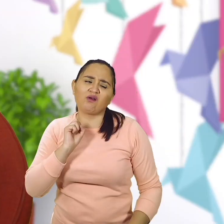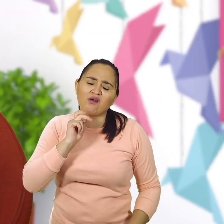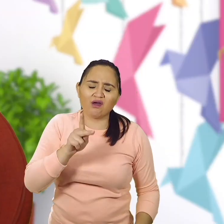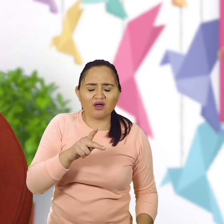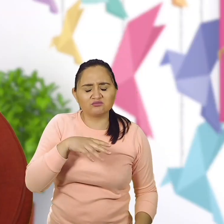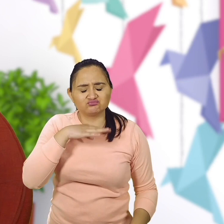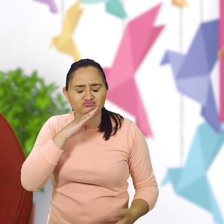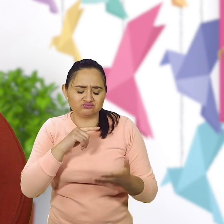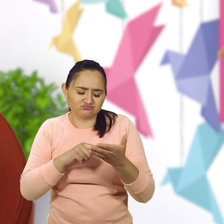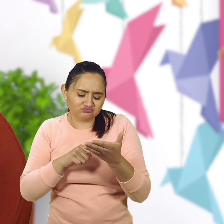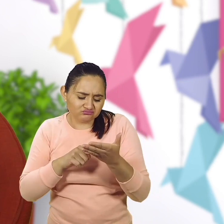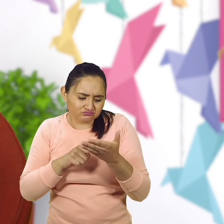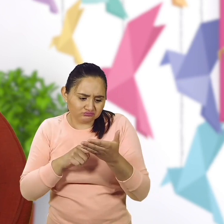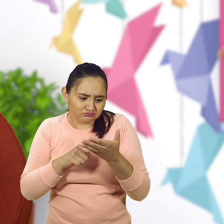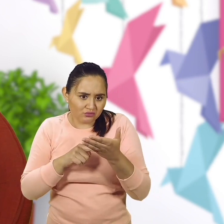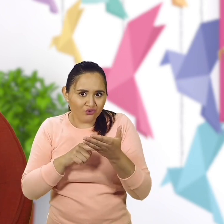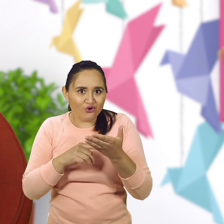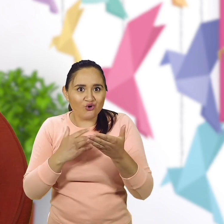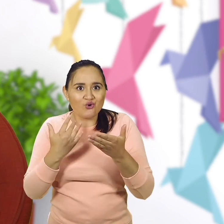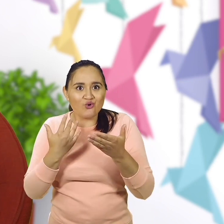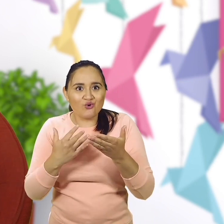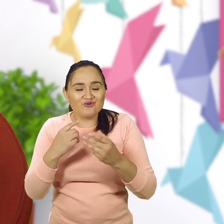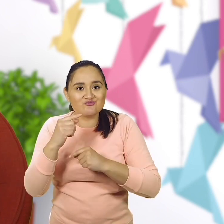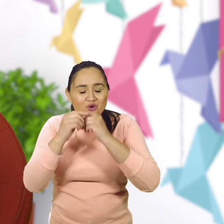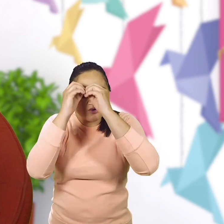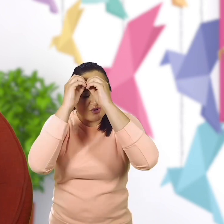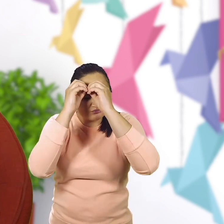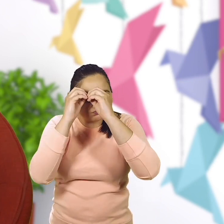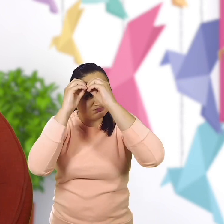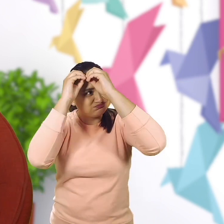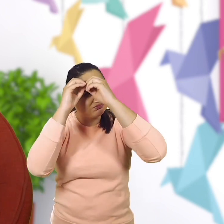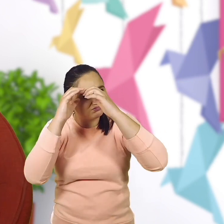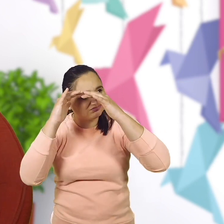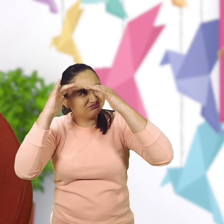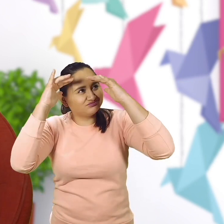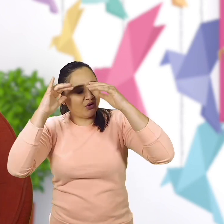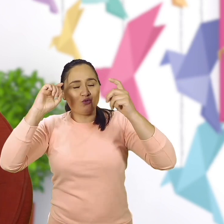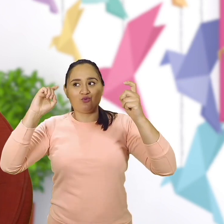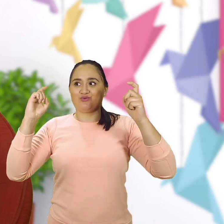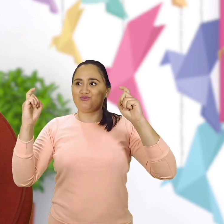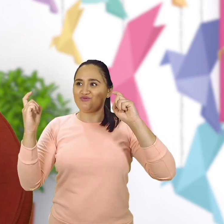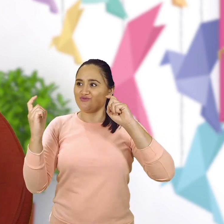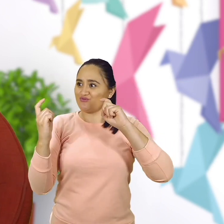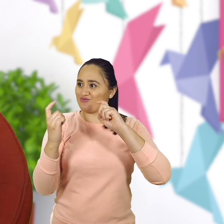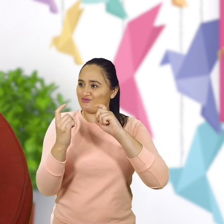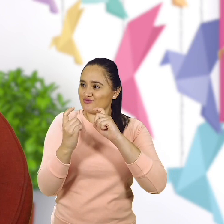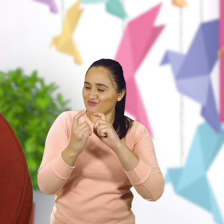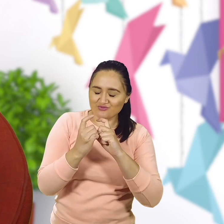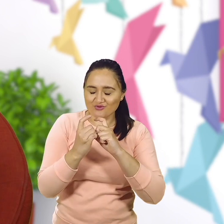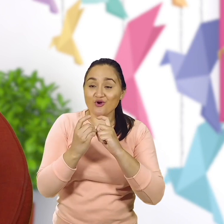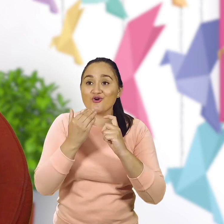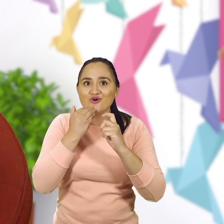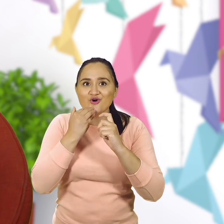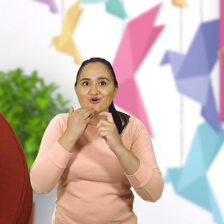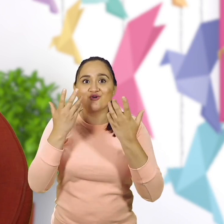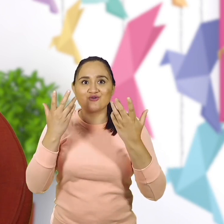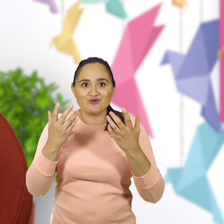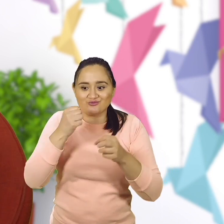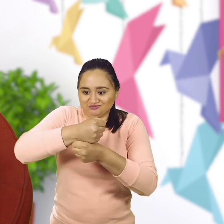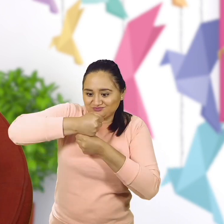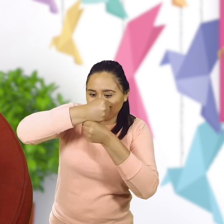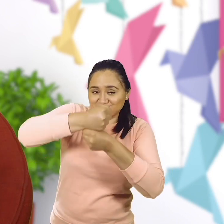leer y pronto empezó a imaginarse que se convertía en sus personajes favoritos, en los caballos que tiraban de la carroza